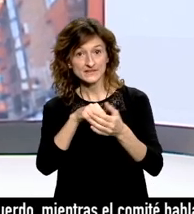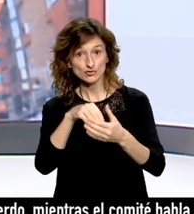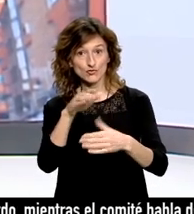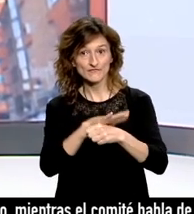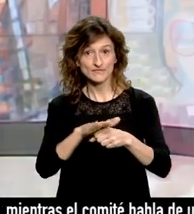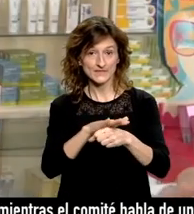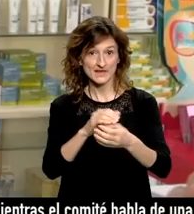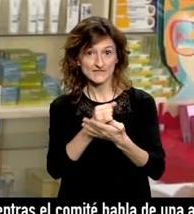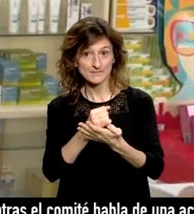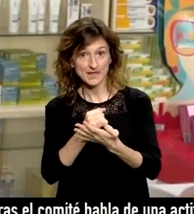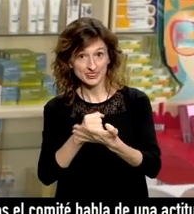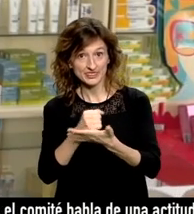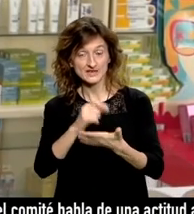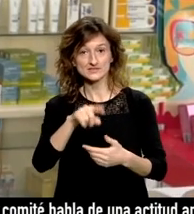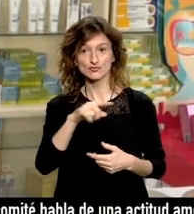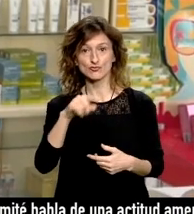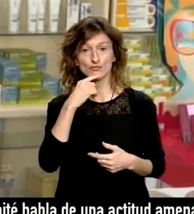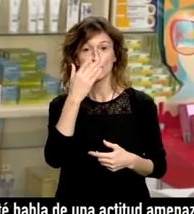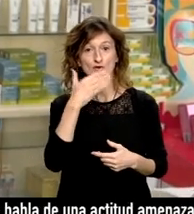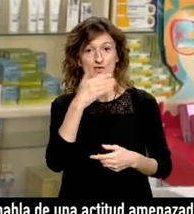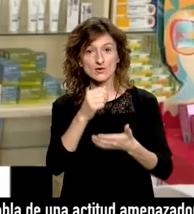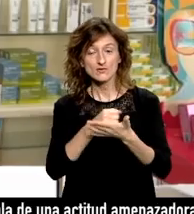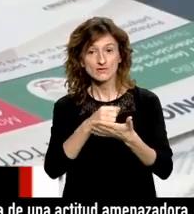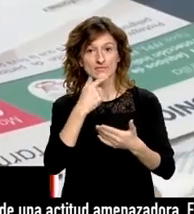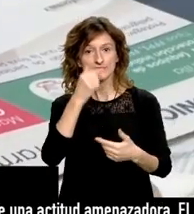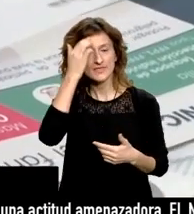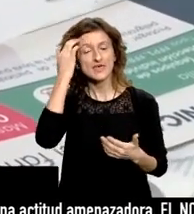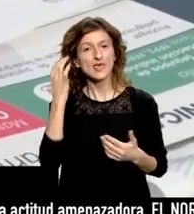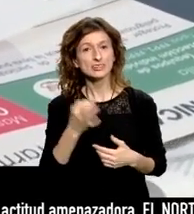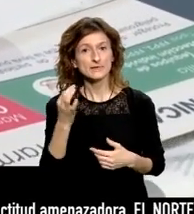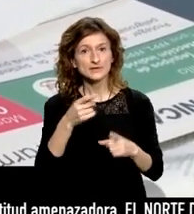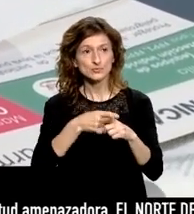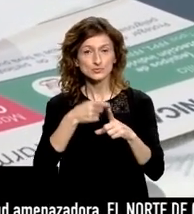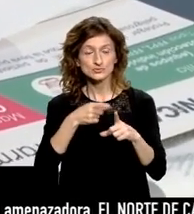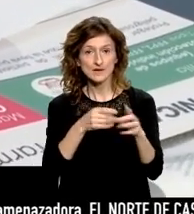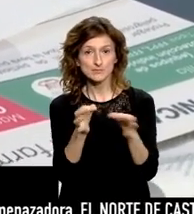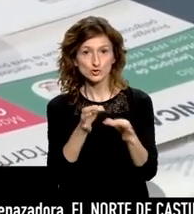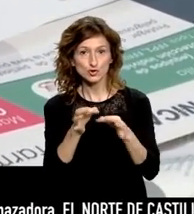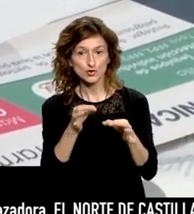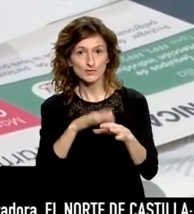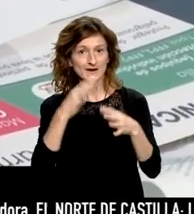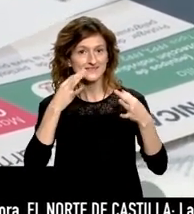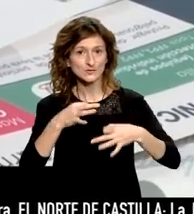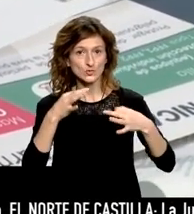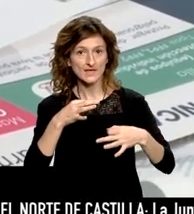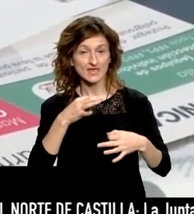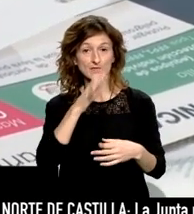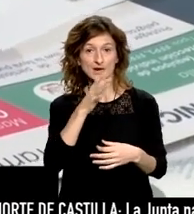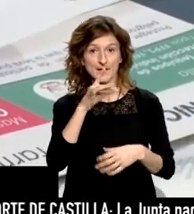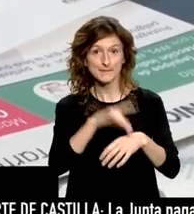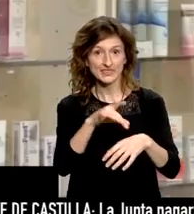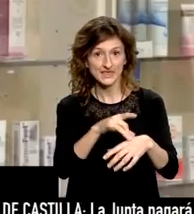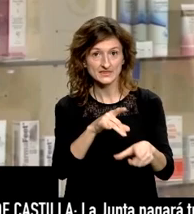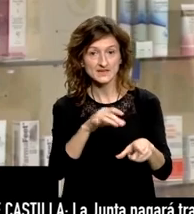y desde el Colegio de Farmacéuticos de Castilla y León insisten en que deben utilizarse protocolos que garanticen la seguridad tanto para